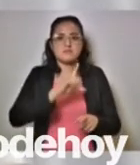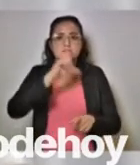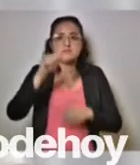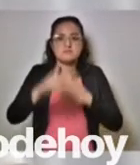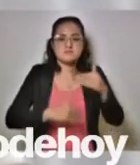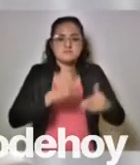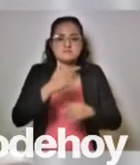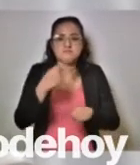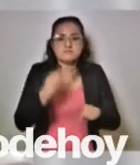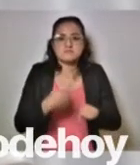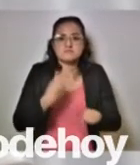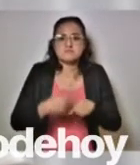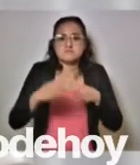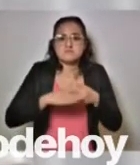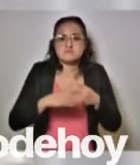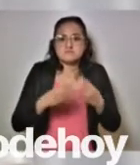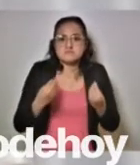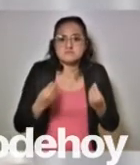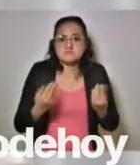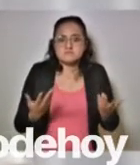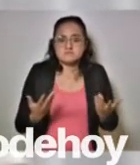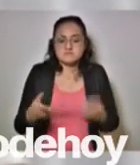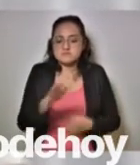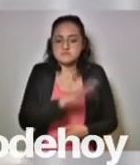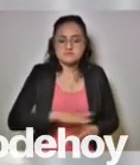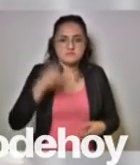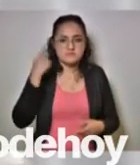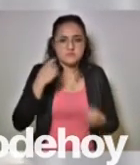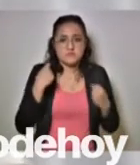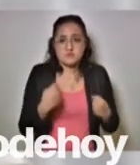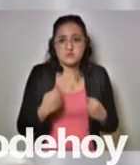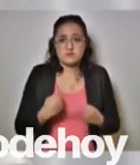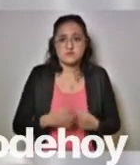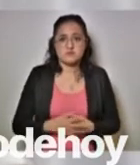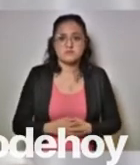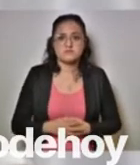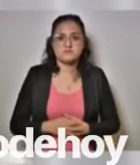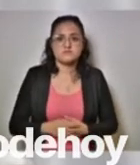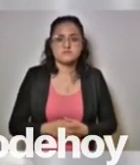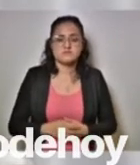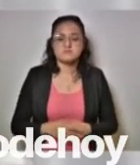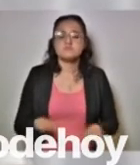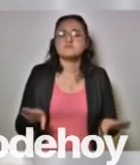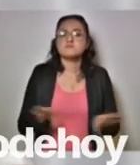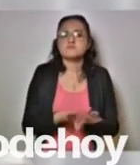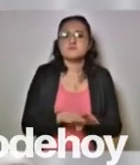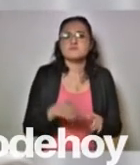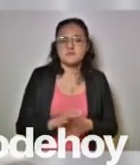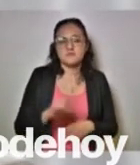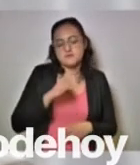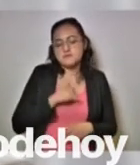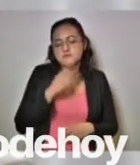productivas, pues en la zona metropolitana. ¿Cómo detendríamos eso?